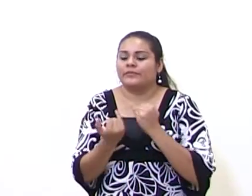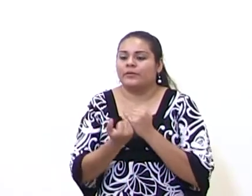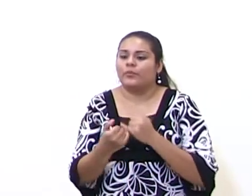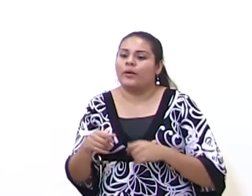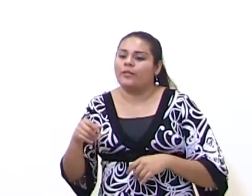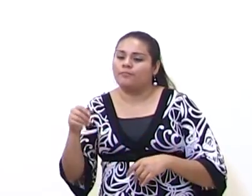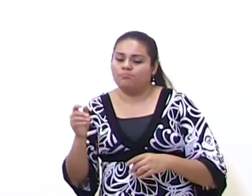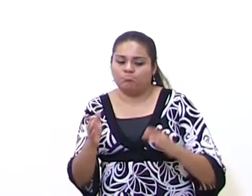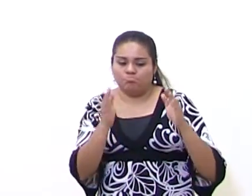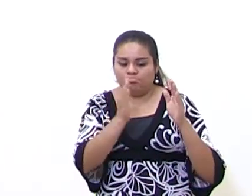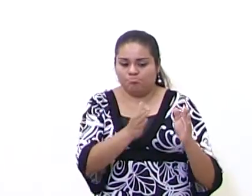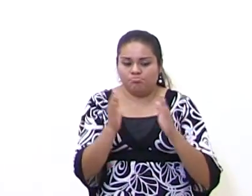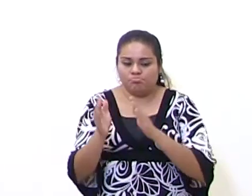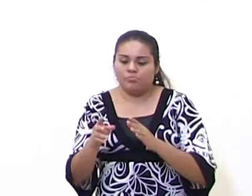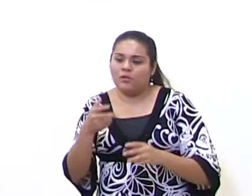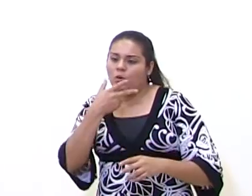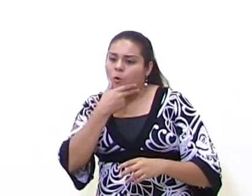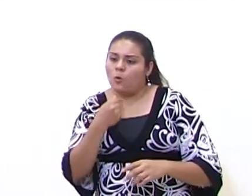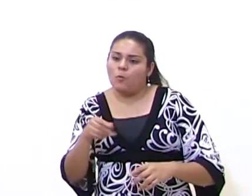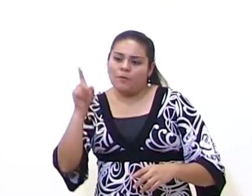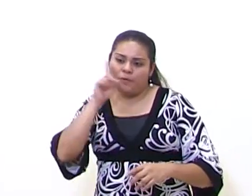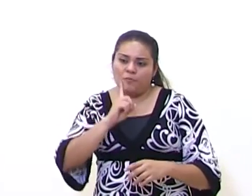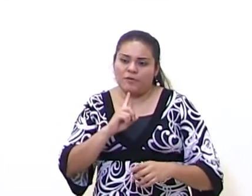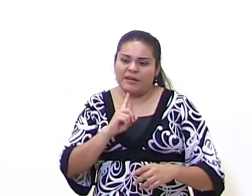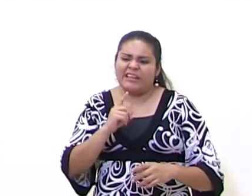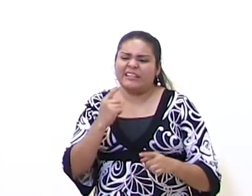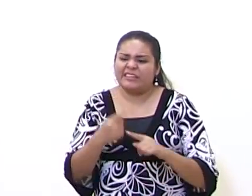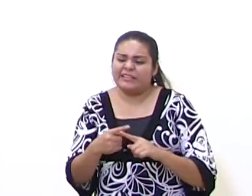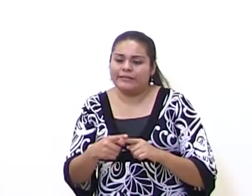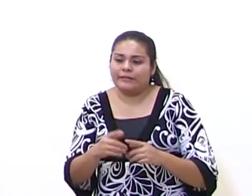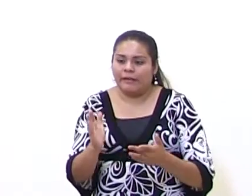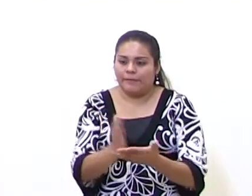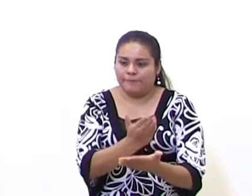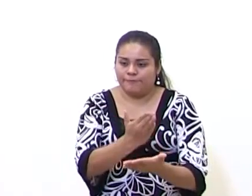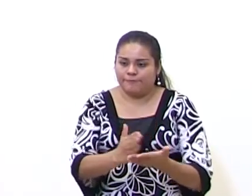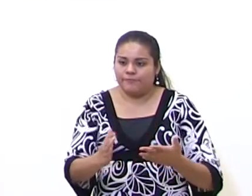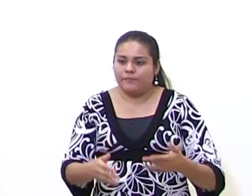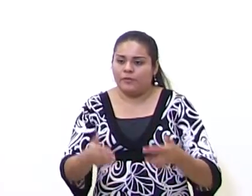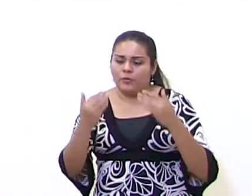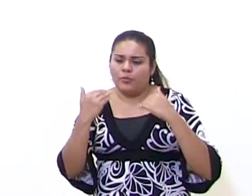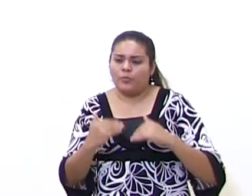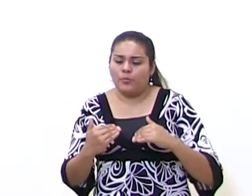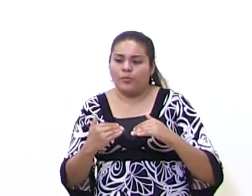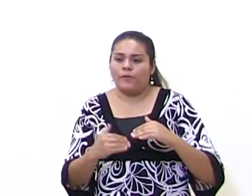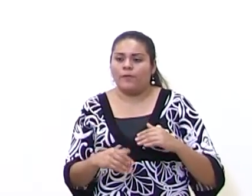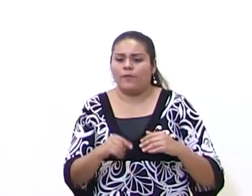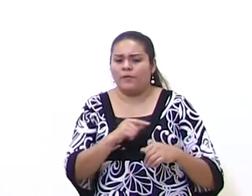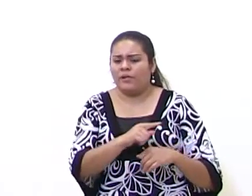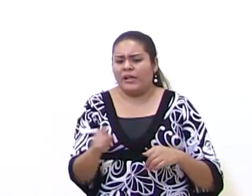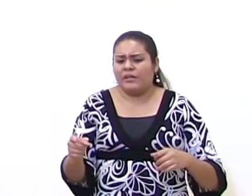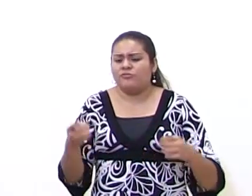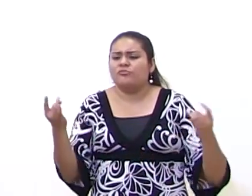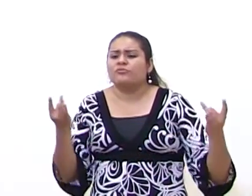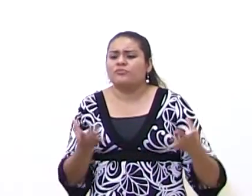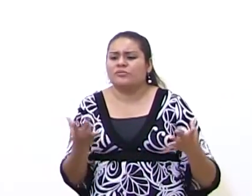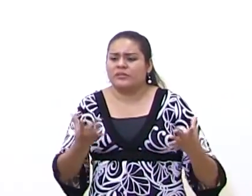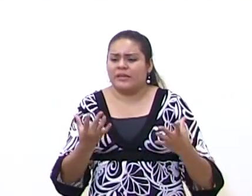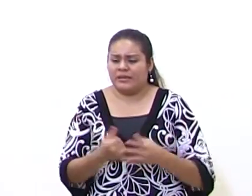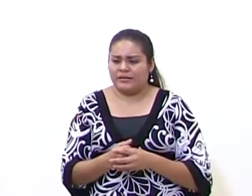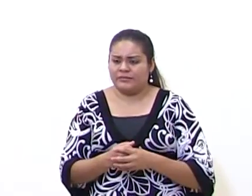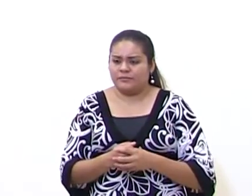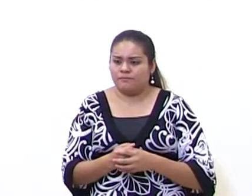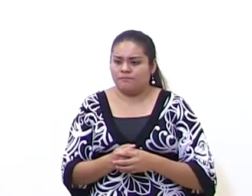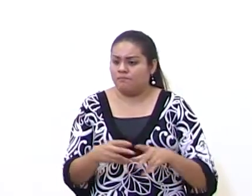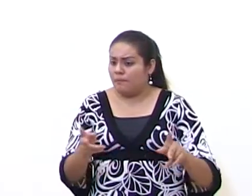siguiente, ¿a qué se ocupan? Si son estudiantes como ustedes, o bien son